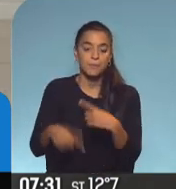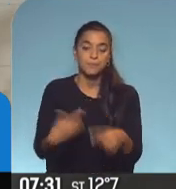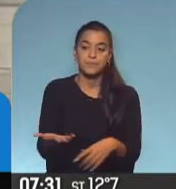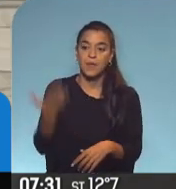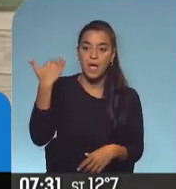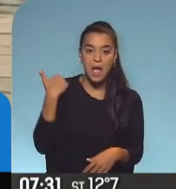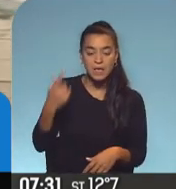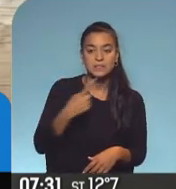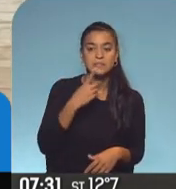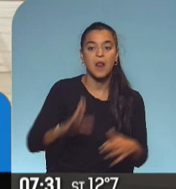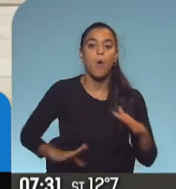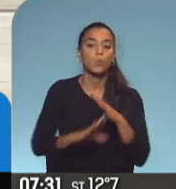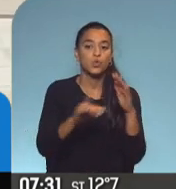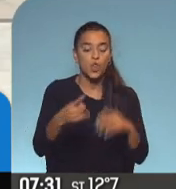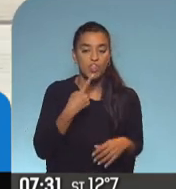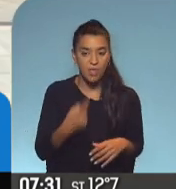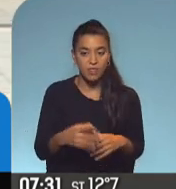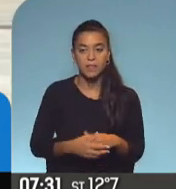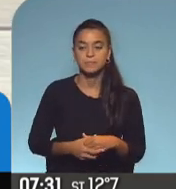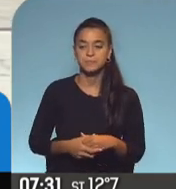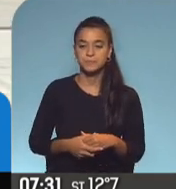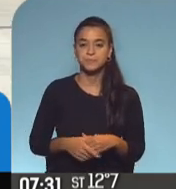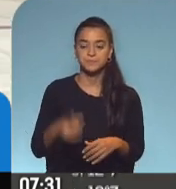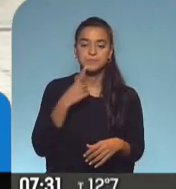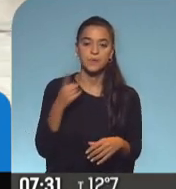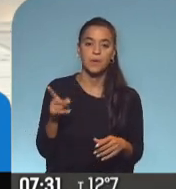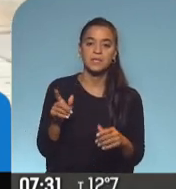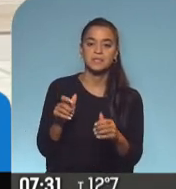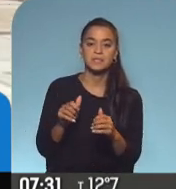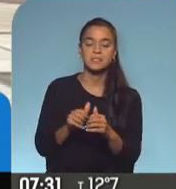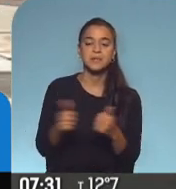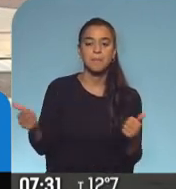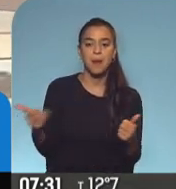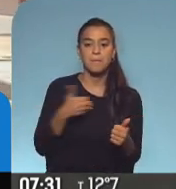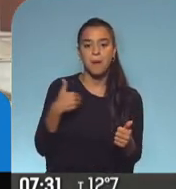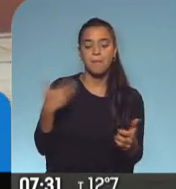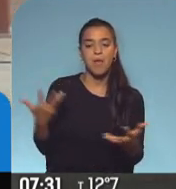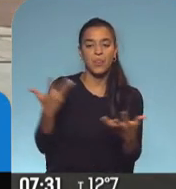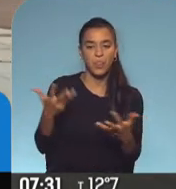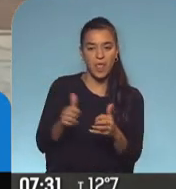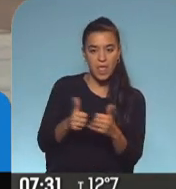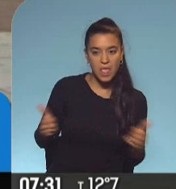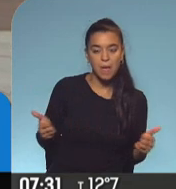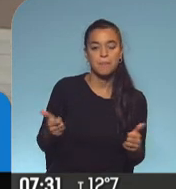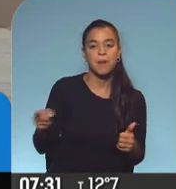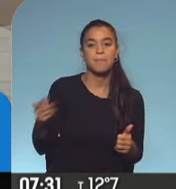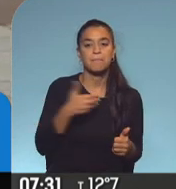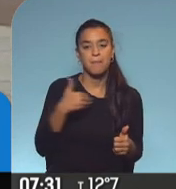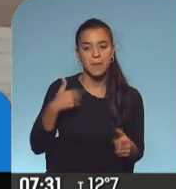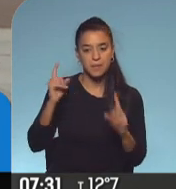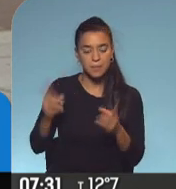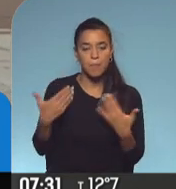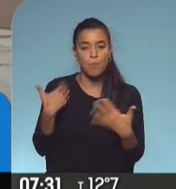según nos decían las autoridades, aparentemente la van a separar de su mamá por unos días, para que la mamá también se